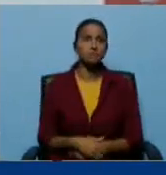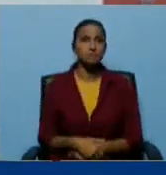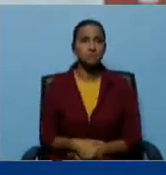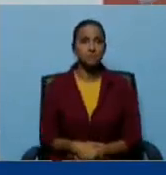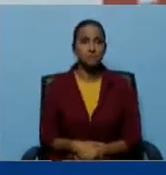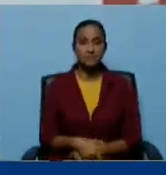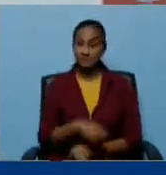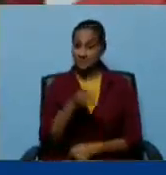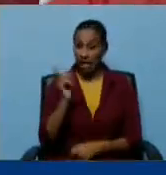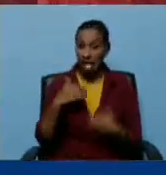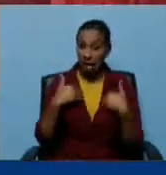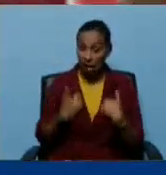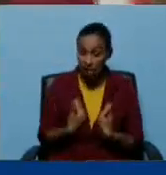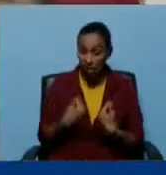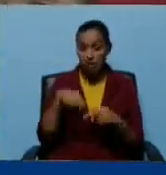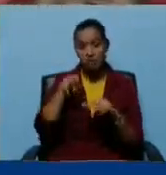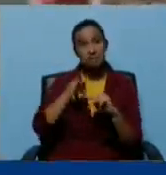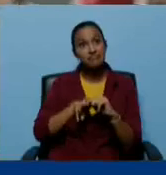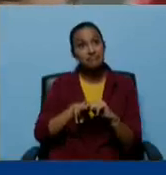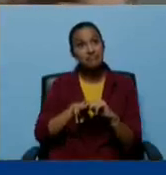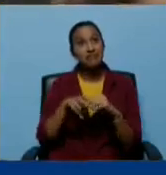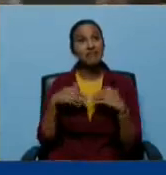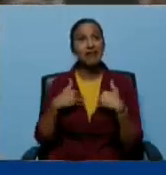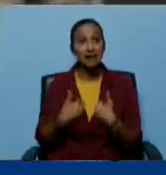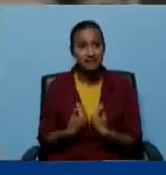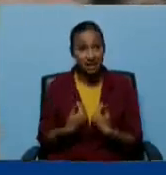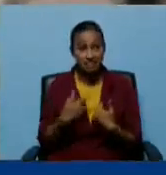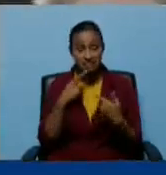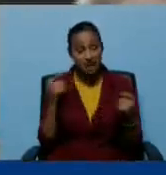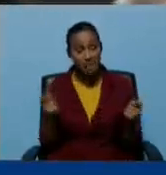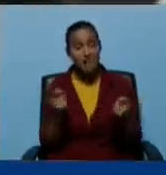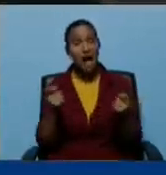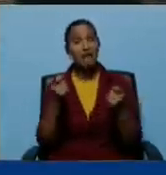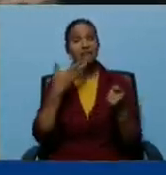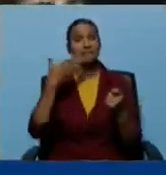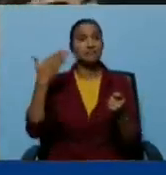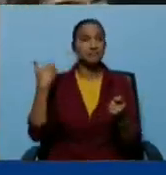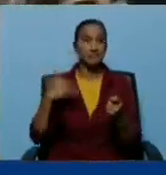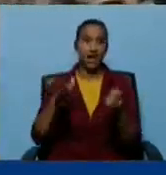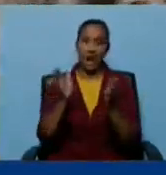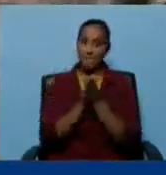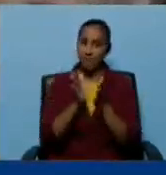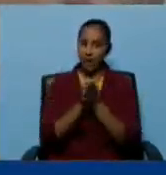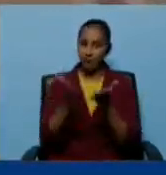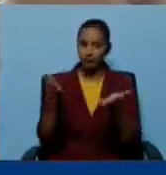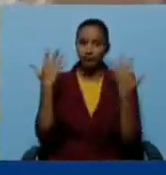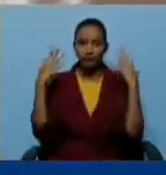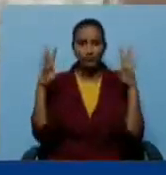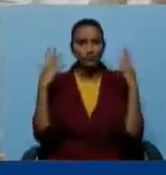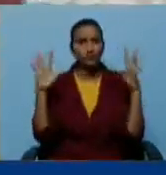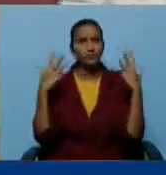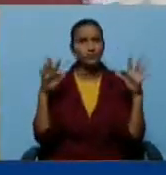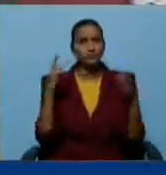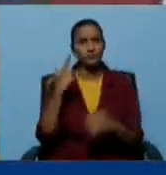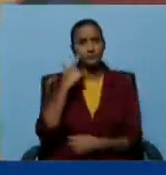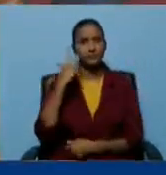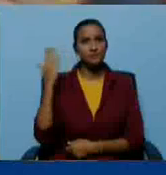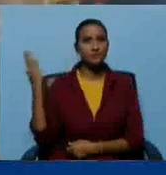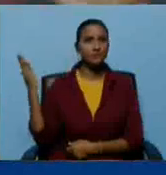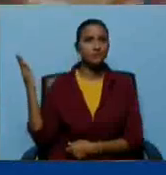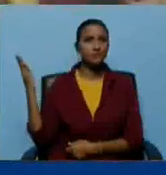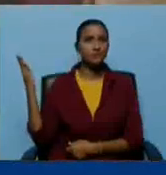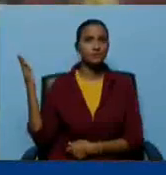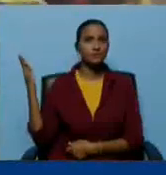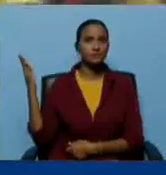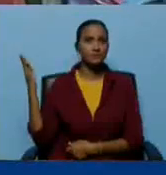¿Están cansados? ¿Quedaron muy cansados de la campaña? Damos un aplauso a los enlaces, ¿vale? La alcaldesa de Caracas, Carmen